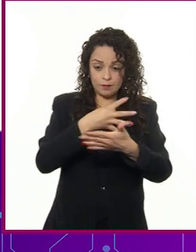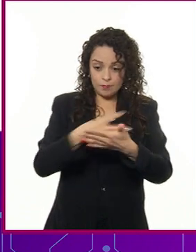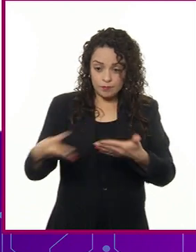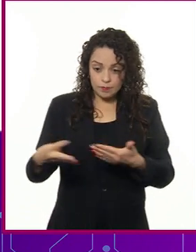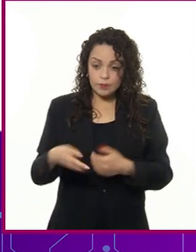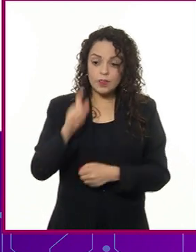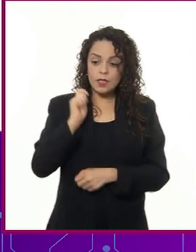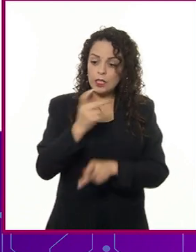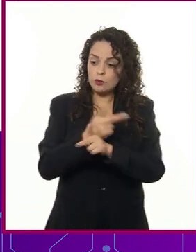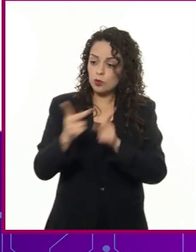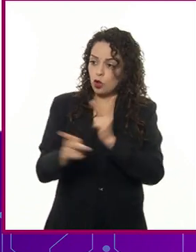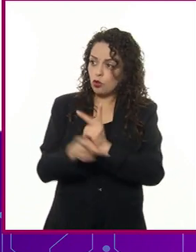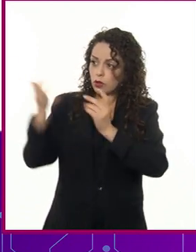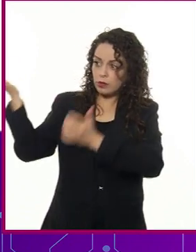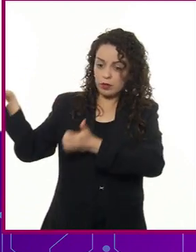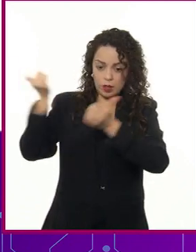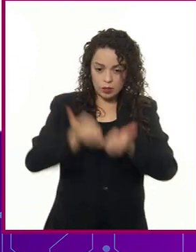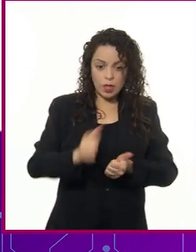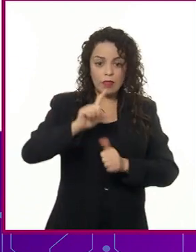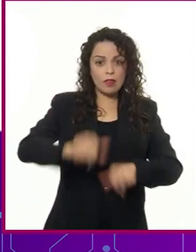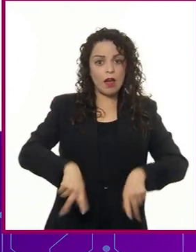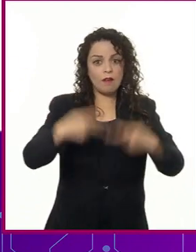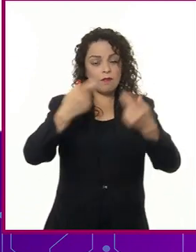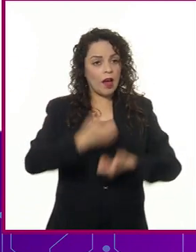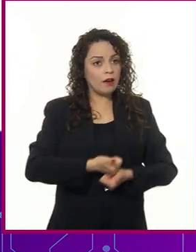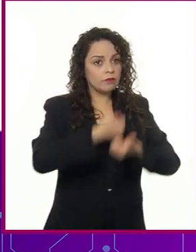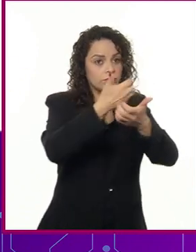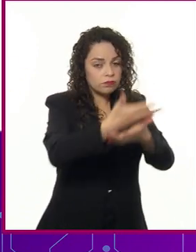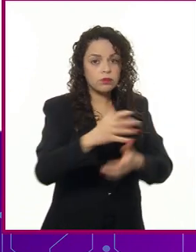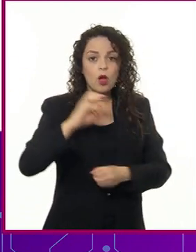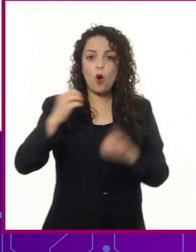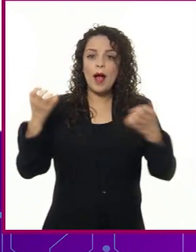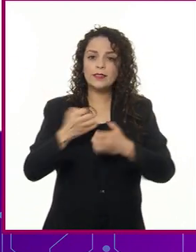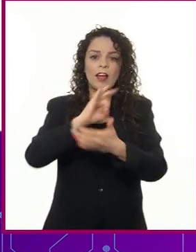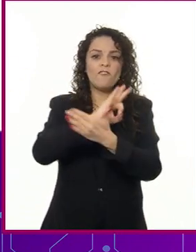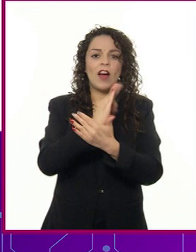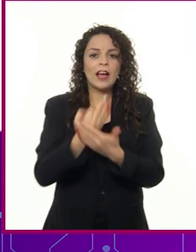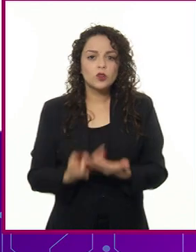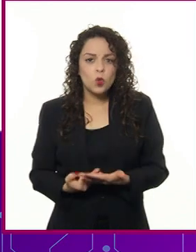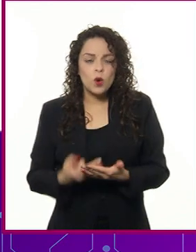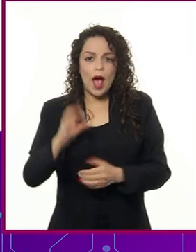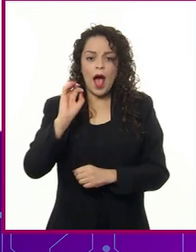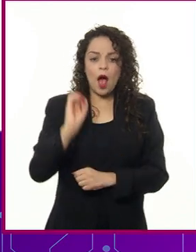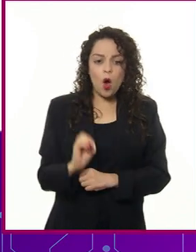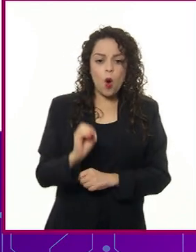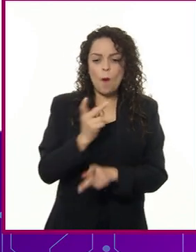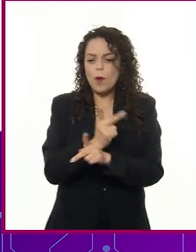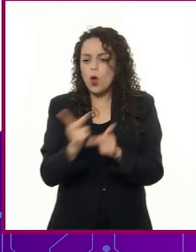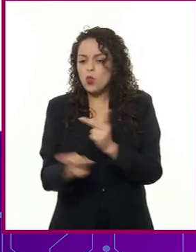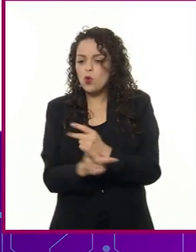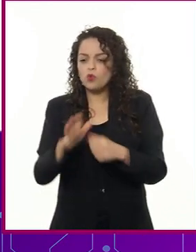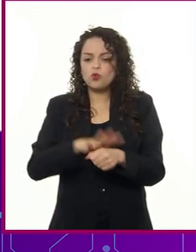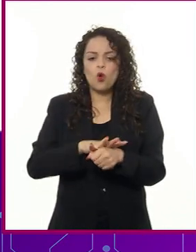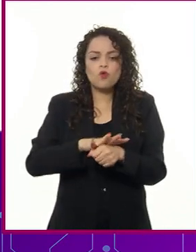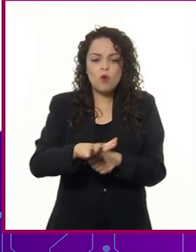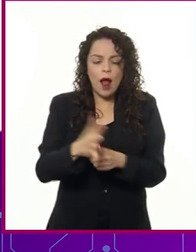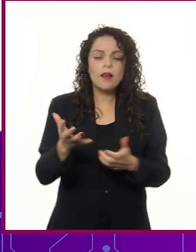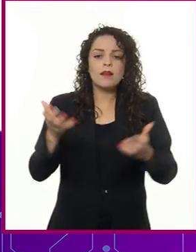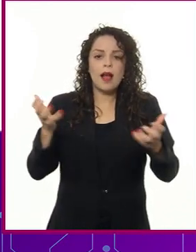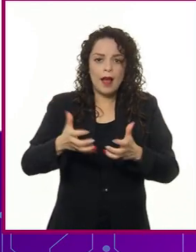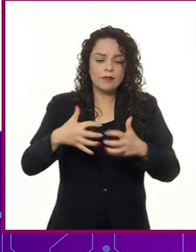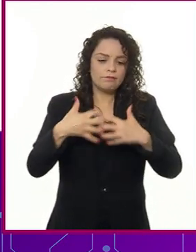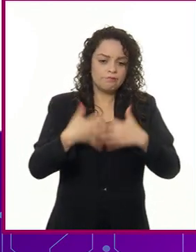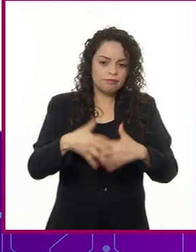producto en un almacén, la elaboración de una factura, la elaboración de un producto, la organización